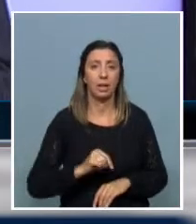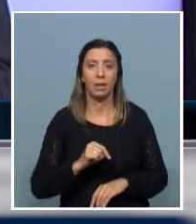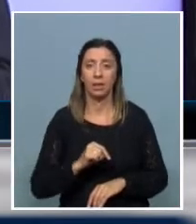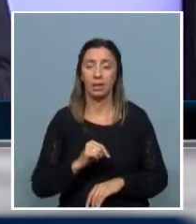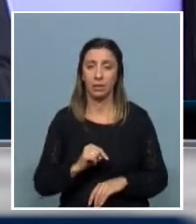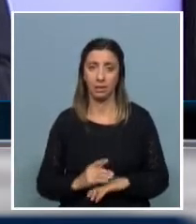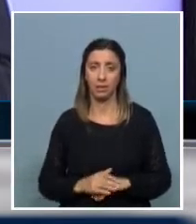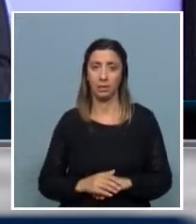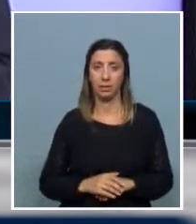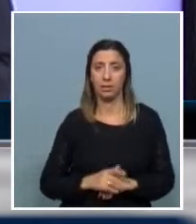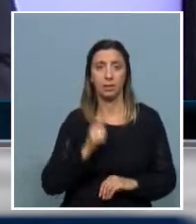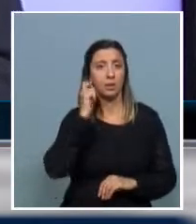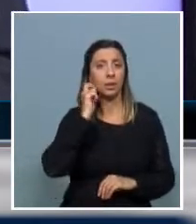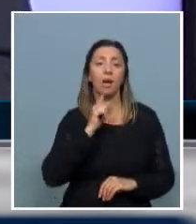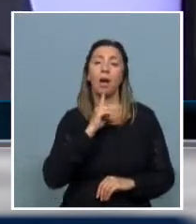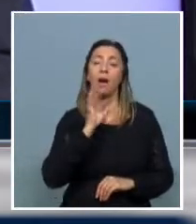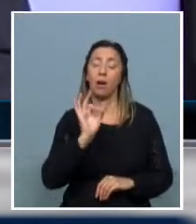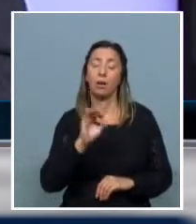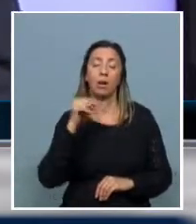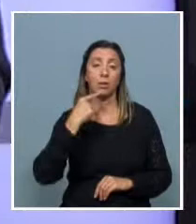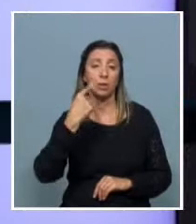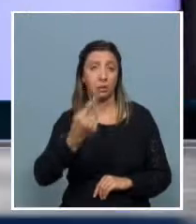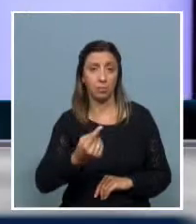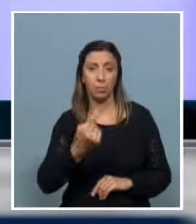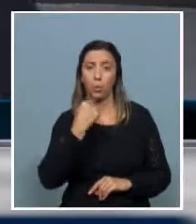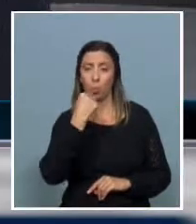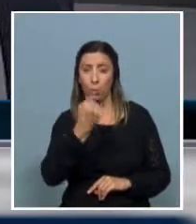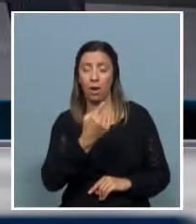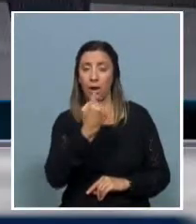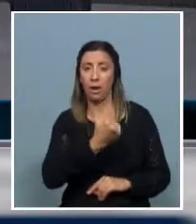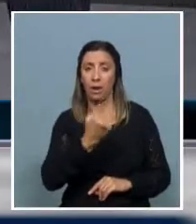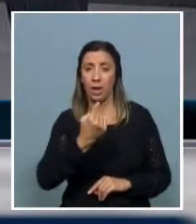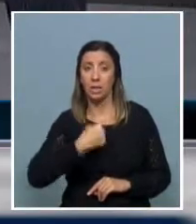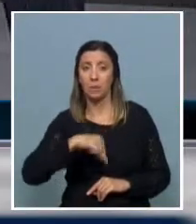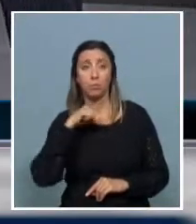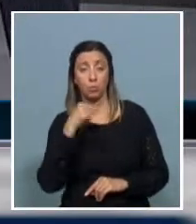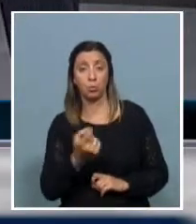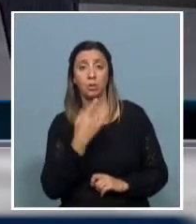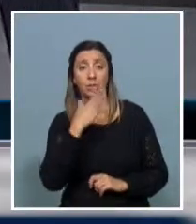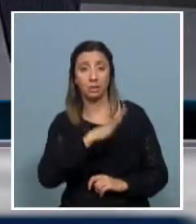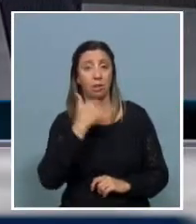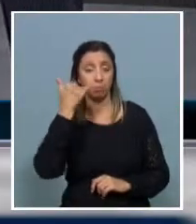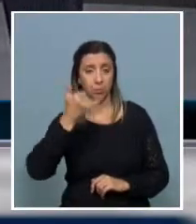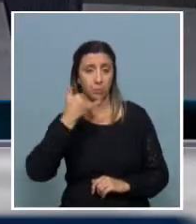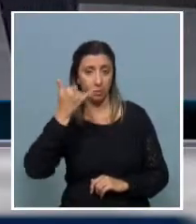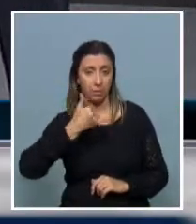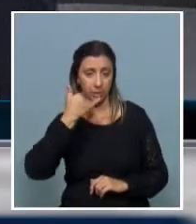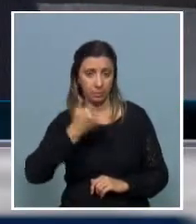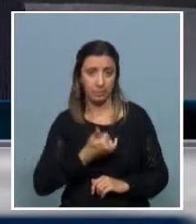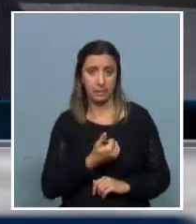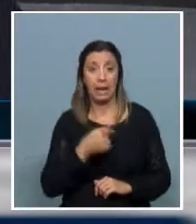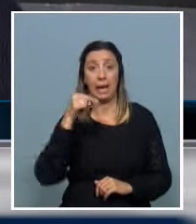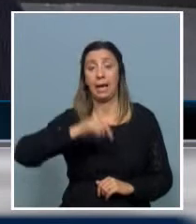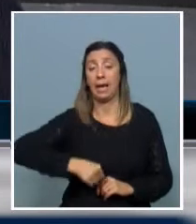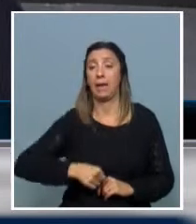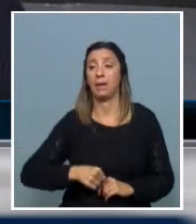doctora Gutiérrez de Gato. Bueno, ya respondimos. Le cuento algo, por cada respuesta que usted me da, entran 5 llamados telefónicos. Vio que desde